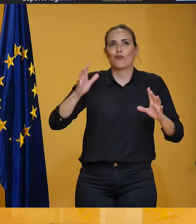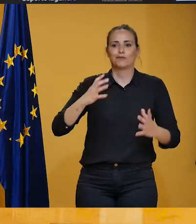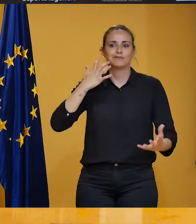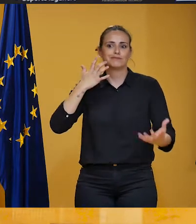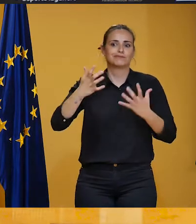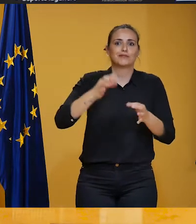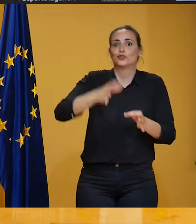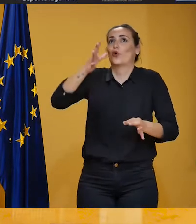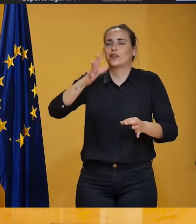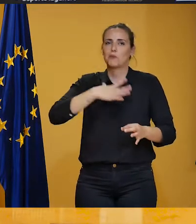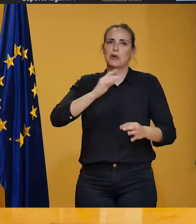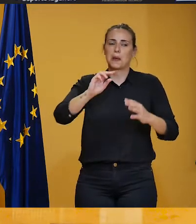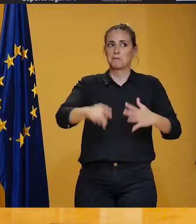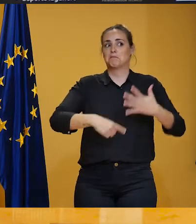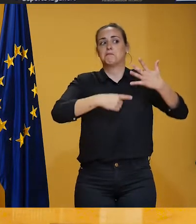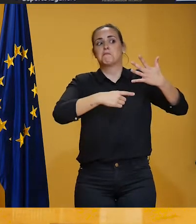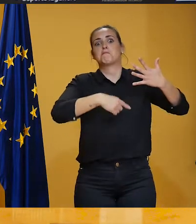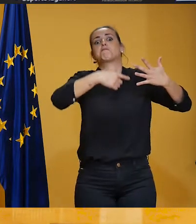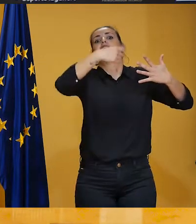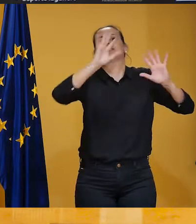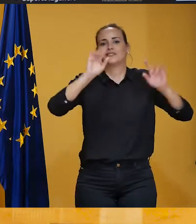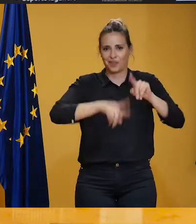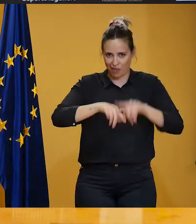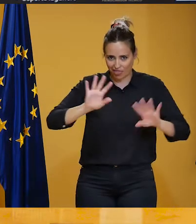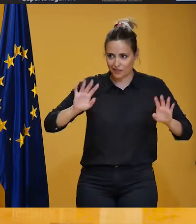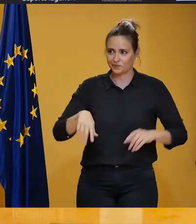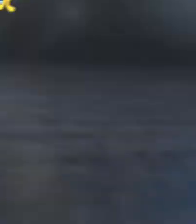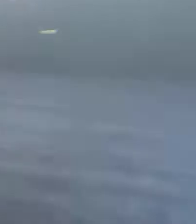pues si se dirán carambolas pues igual podríamos aspirar a algo más, pero eso ya lo veo más difícil.